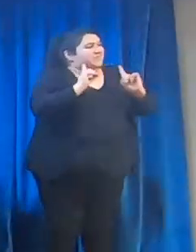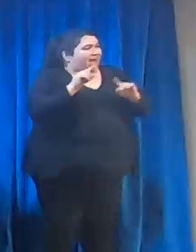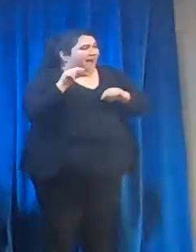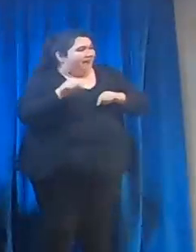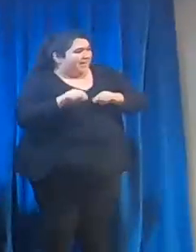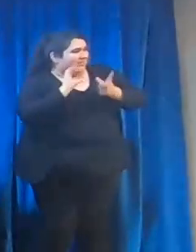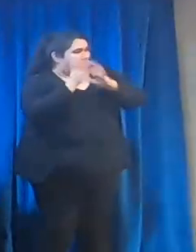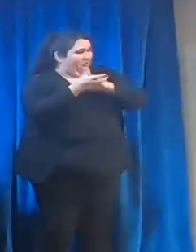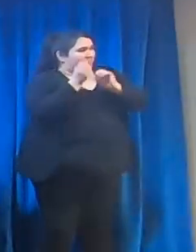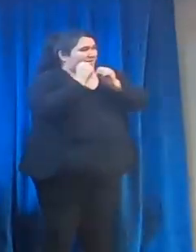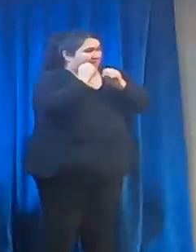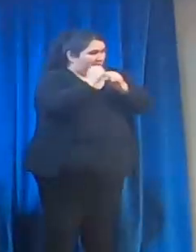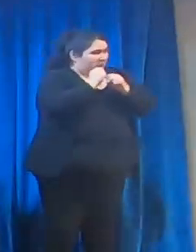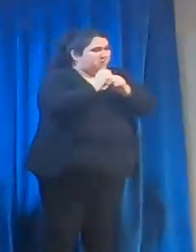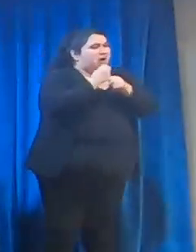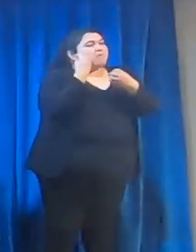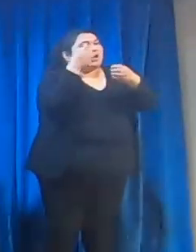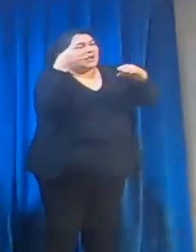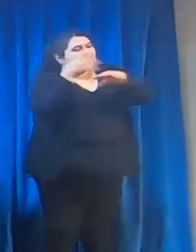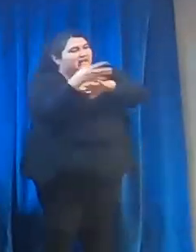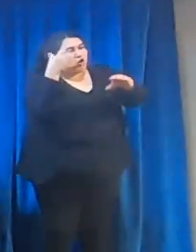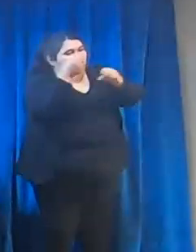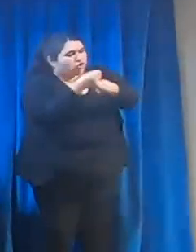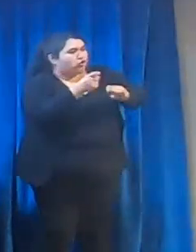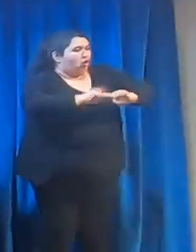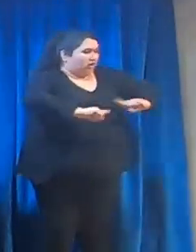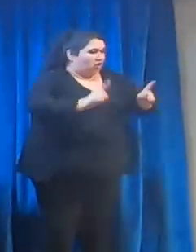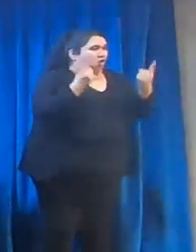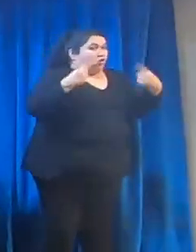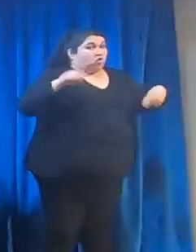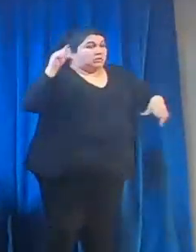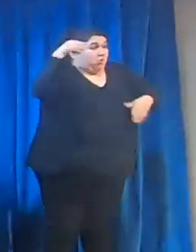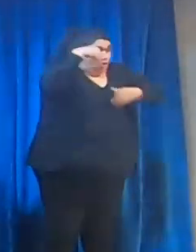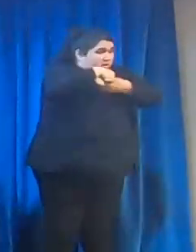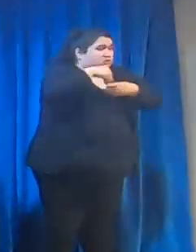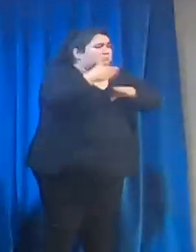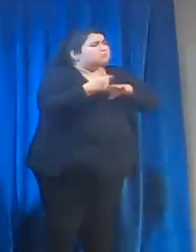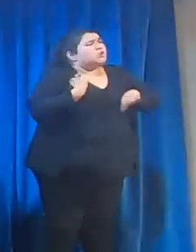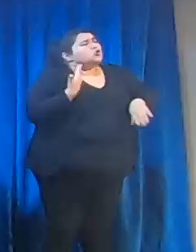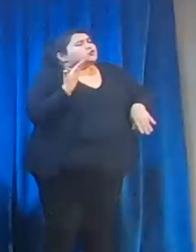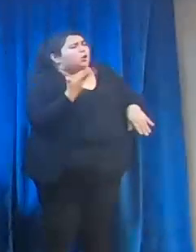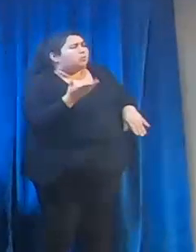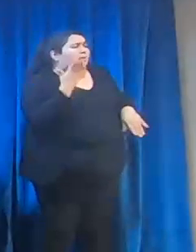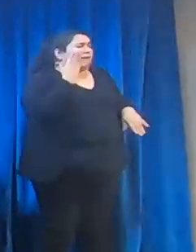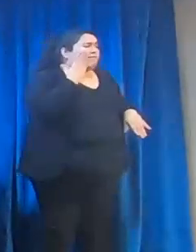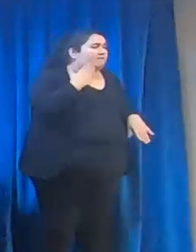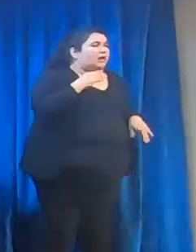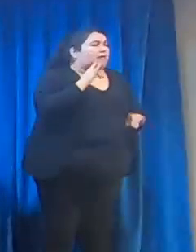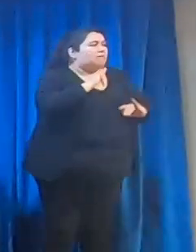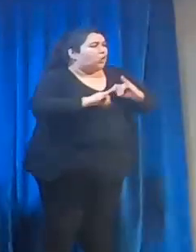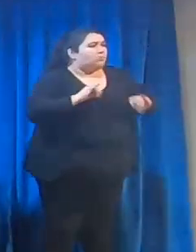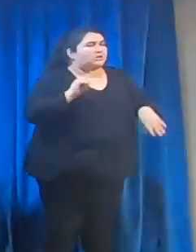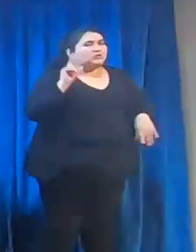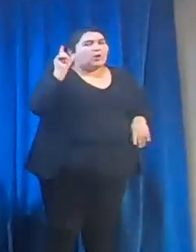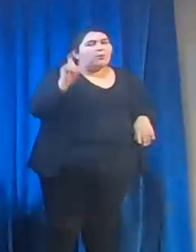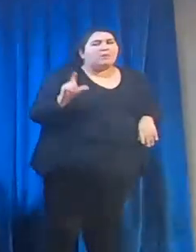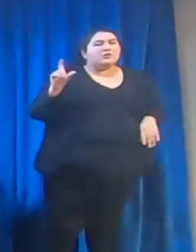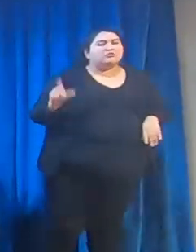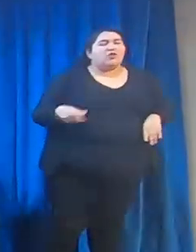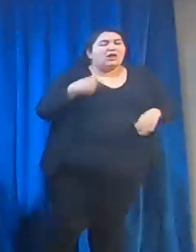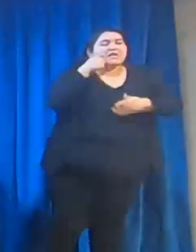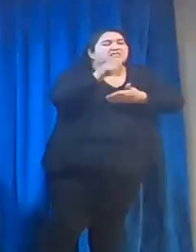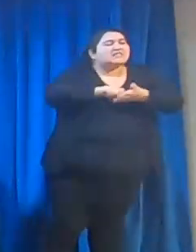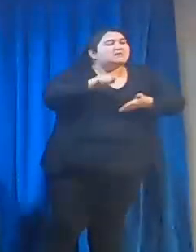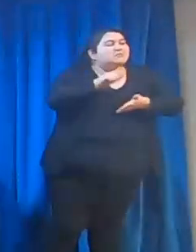Trabaja para que los trenes no choquen, ese tipo de cosas. Pero imagínense que yo le pedí, checa, tú me das información de la gente que se inscribió